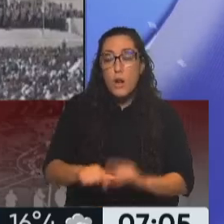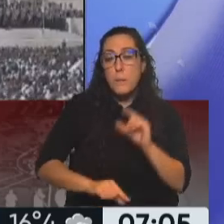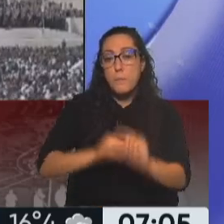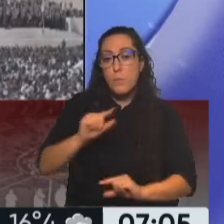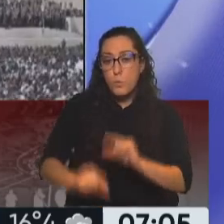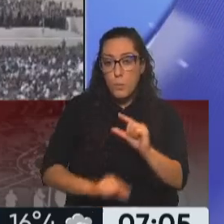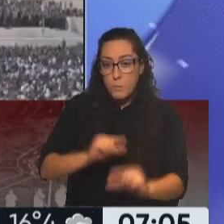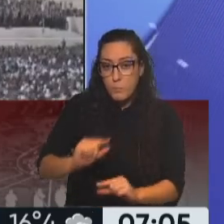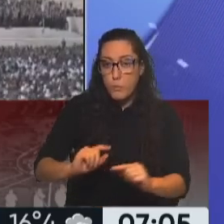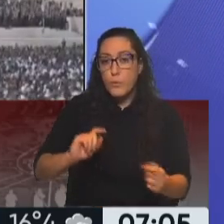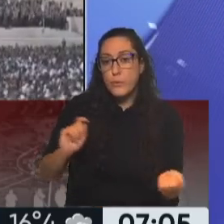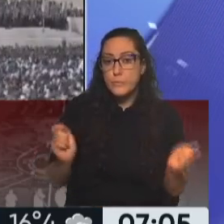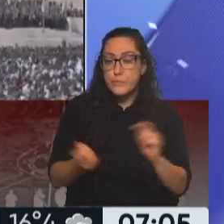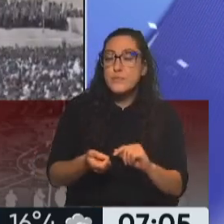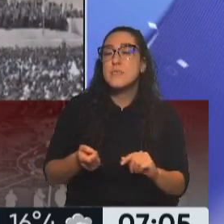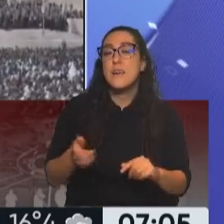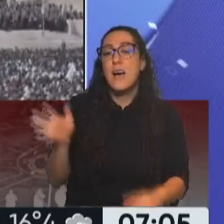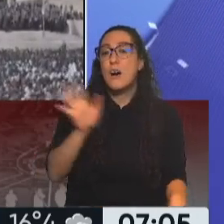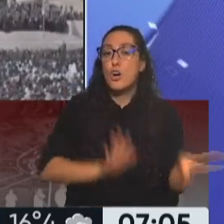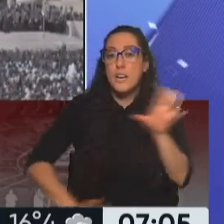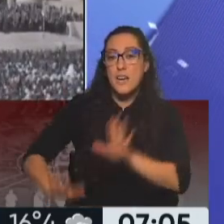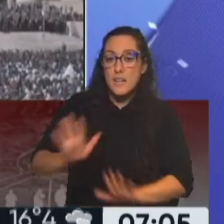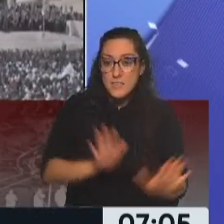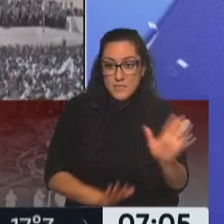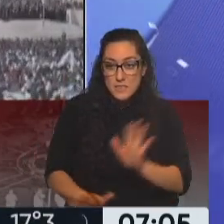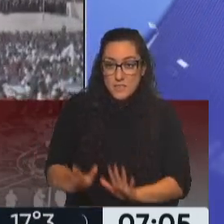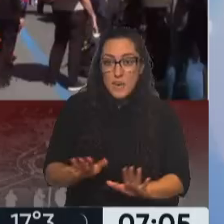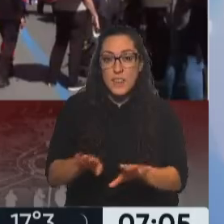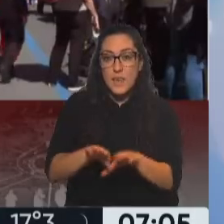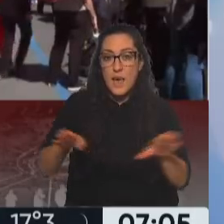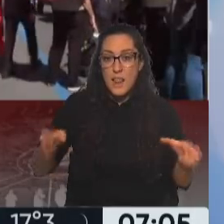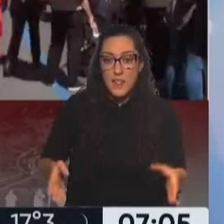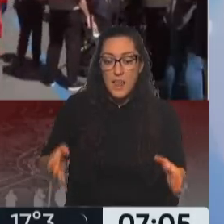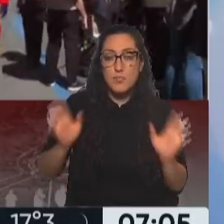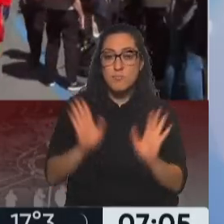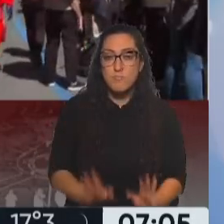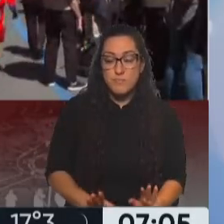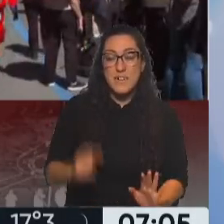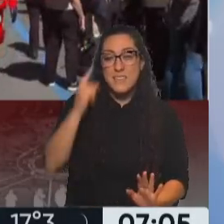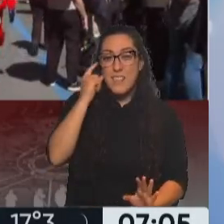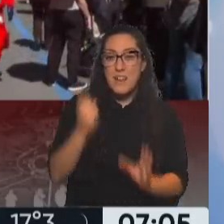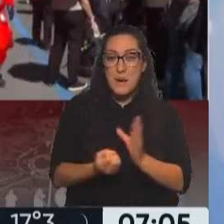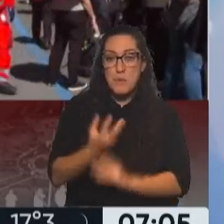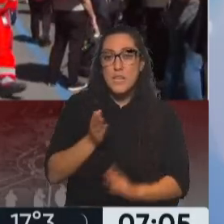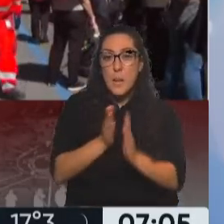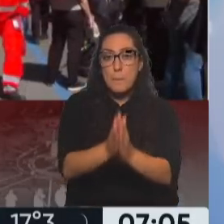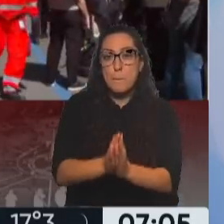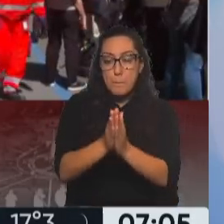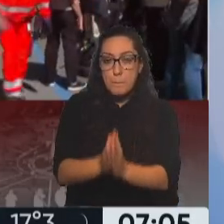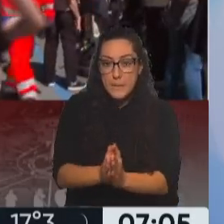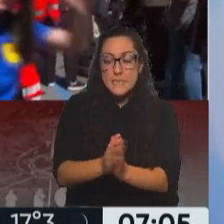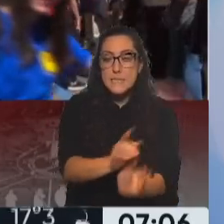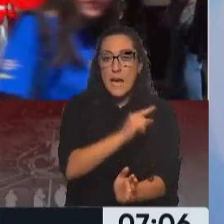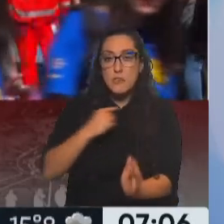ya están armando lo que va a ser el altar para esta misa que a las 10 de la mañana va a dar el arzobispo de